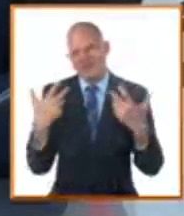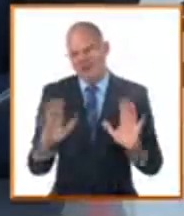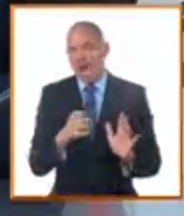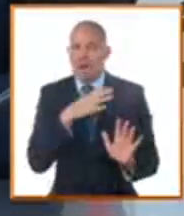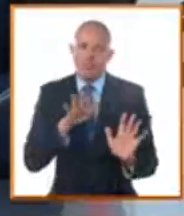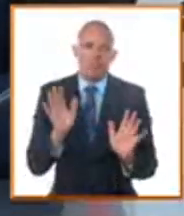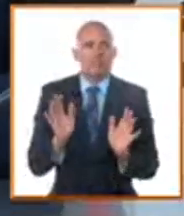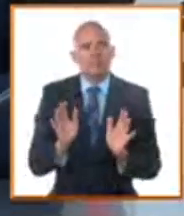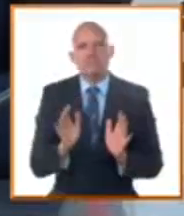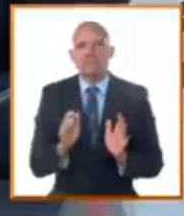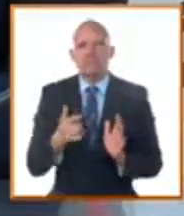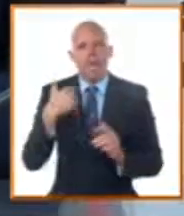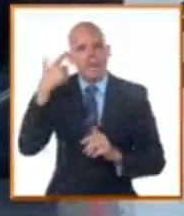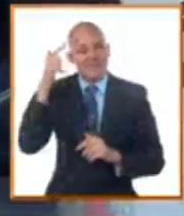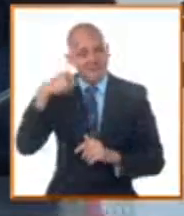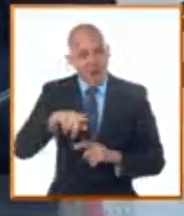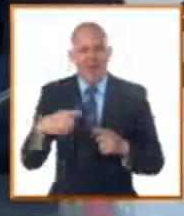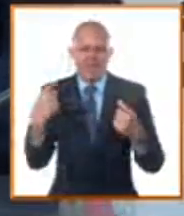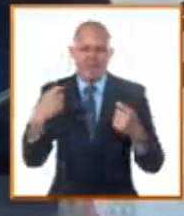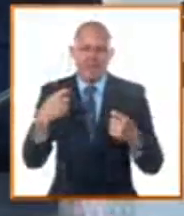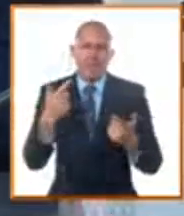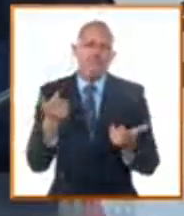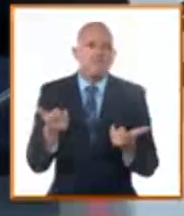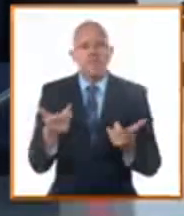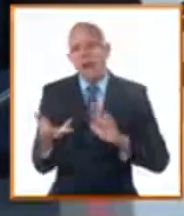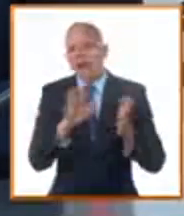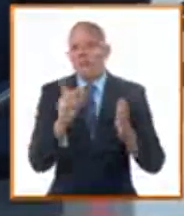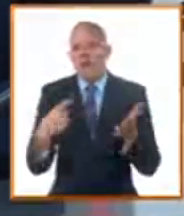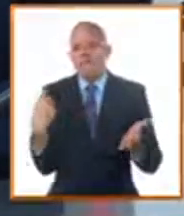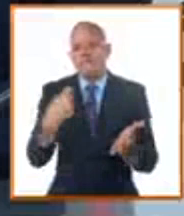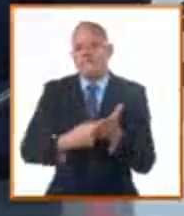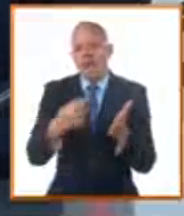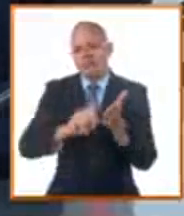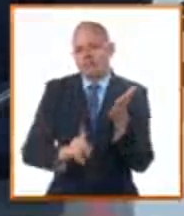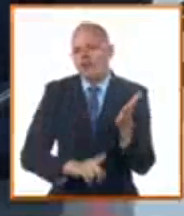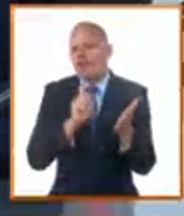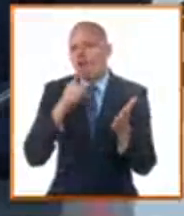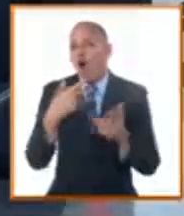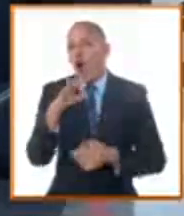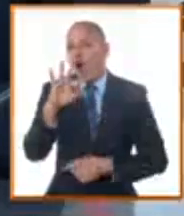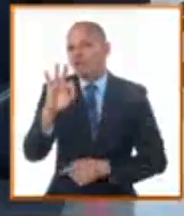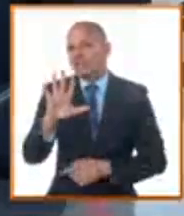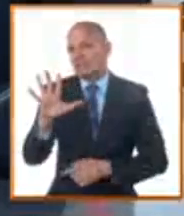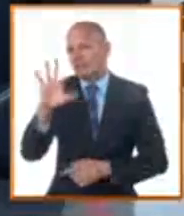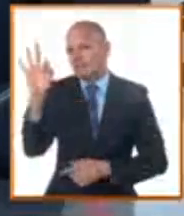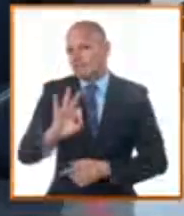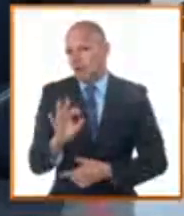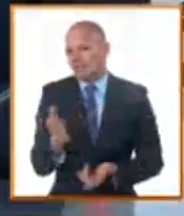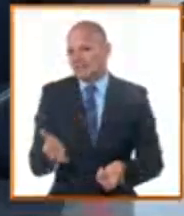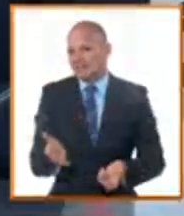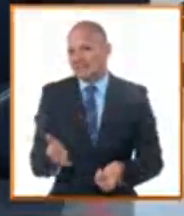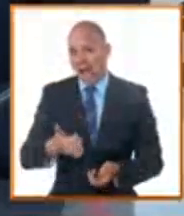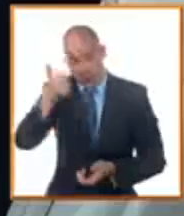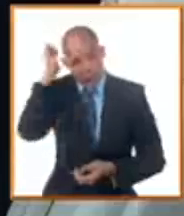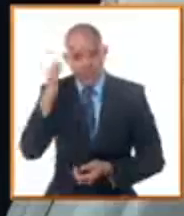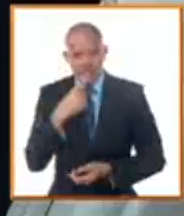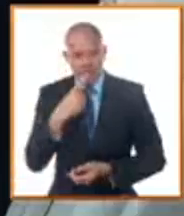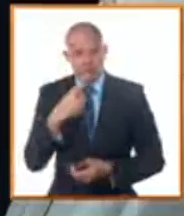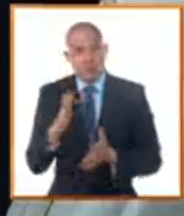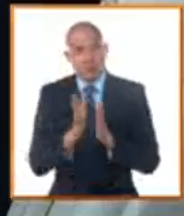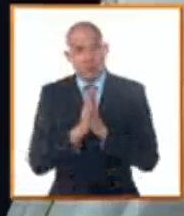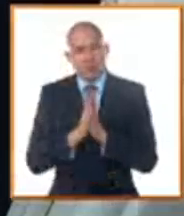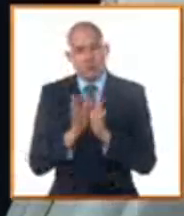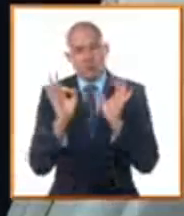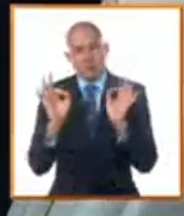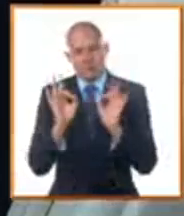electricidad por canales electrónicos sobre el 80, el Y es 85%. una bendición, al menos yo la cola de electricidad me la quité de